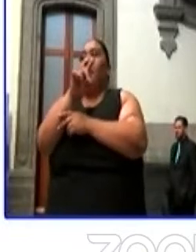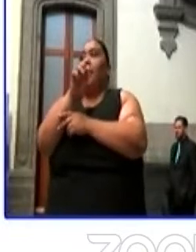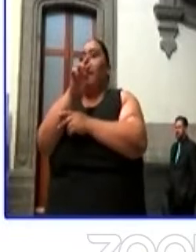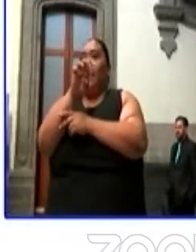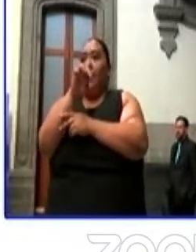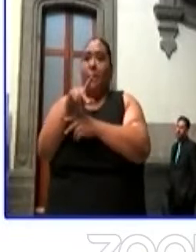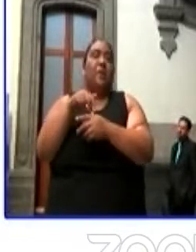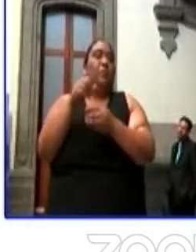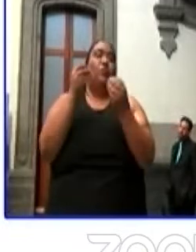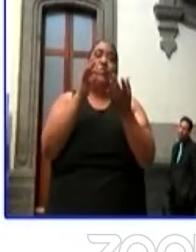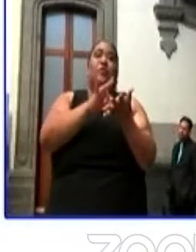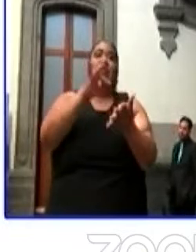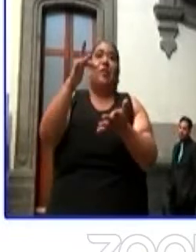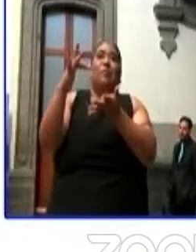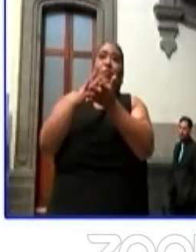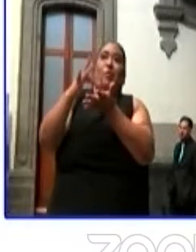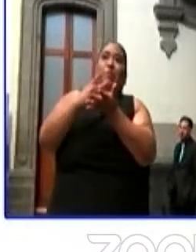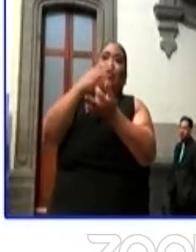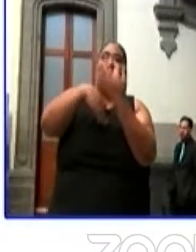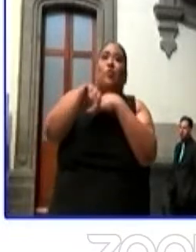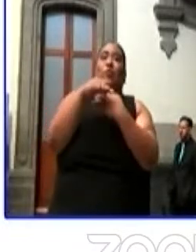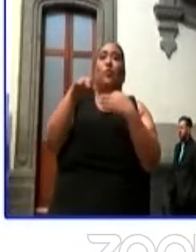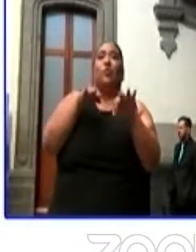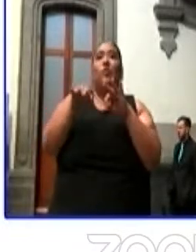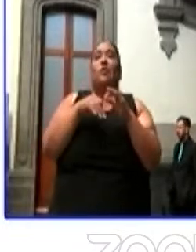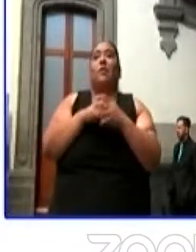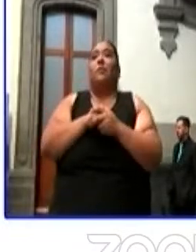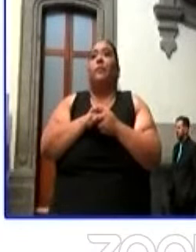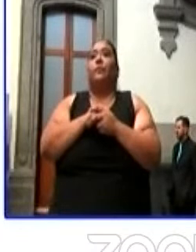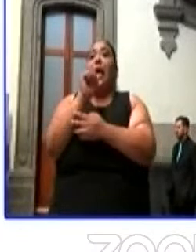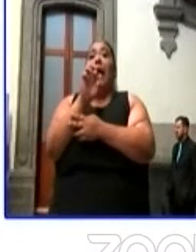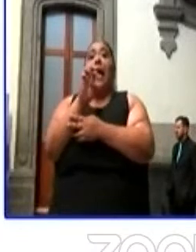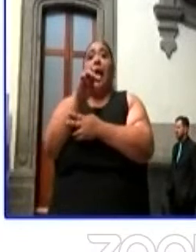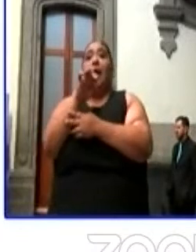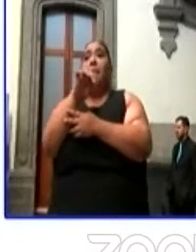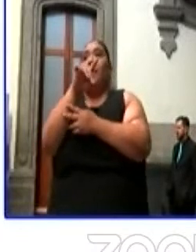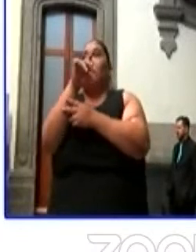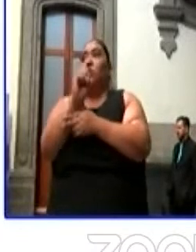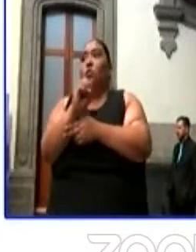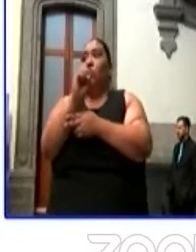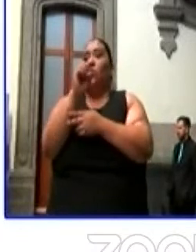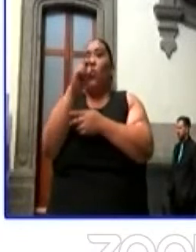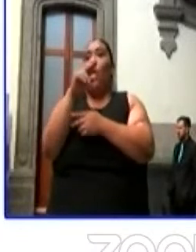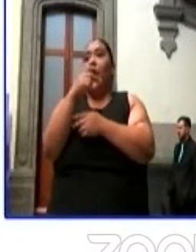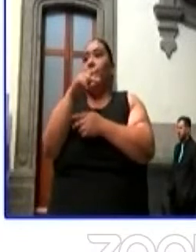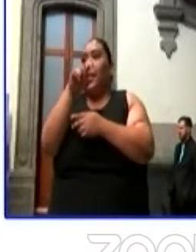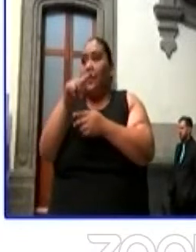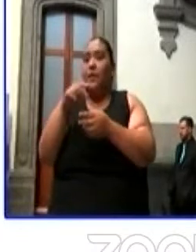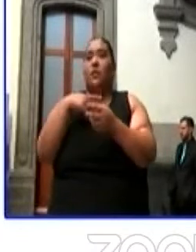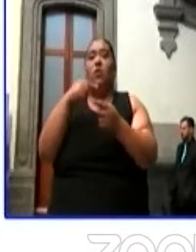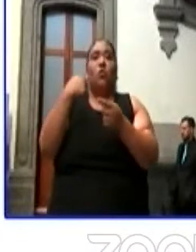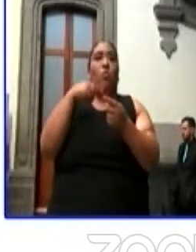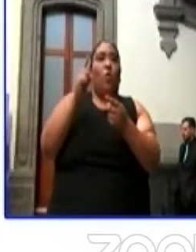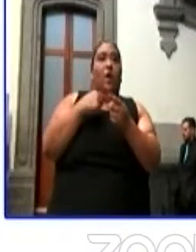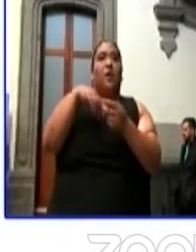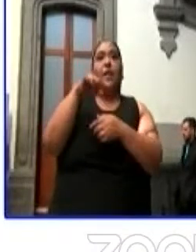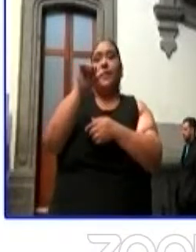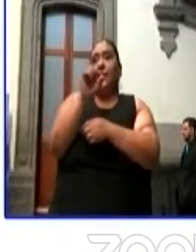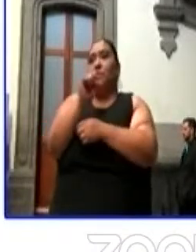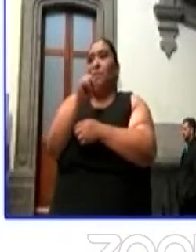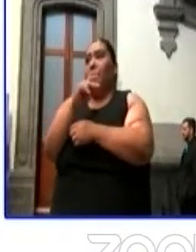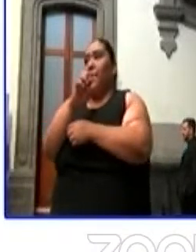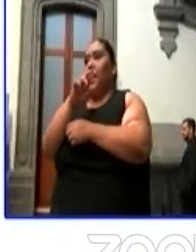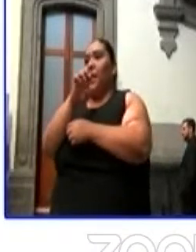ti. Muchísimas gracias, Mari Carmen. Armando Hernández Cruz, de la organización Soy Asperger. Y Paola Guerrero, de